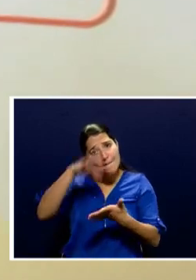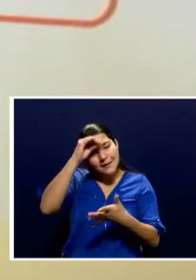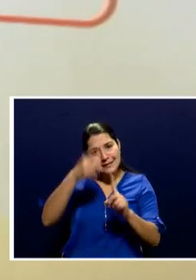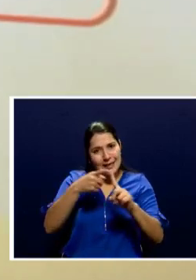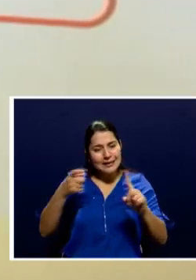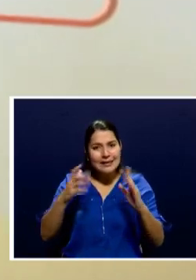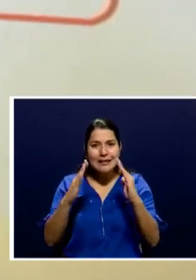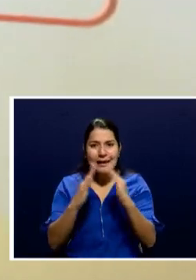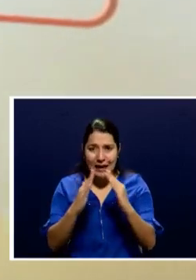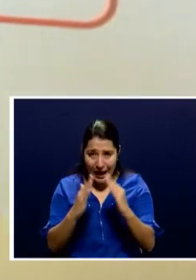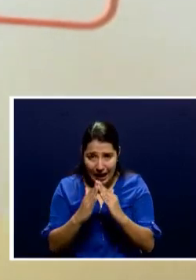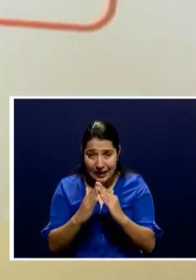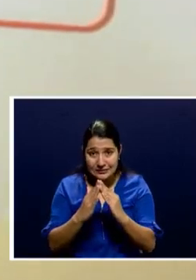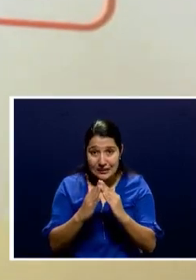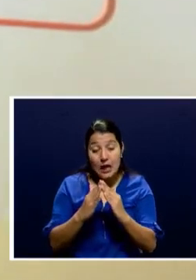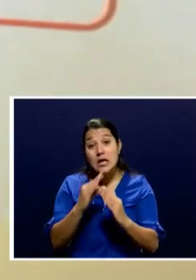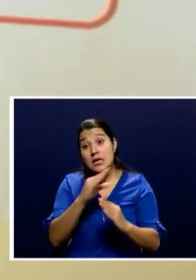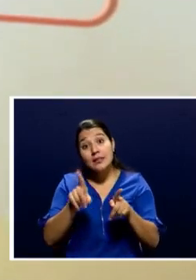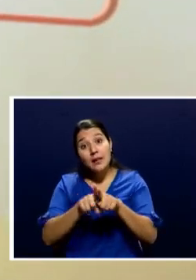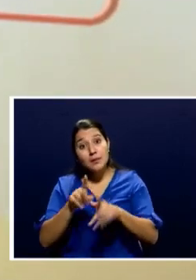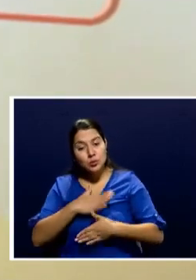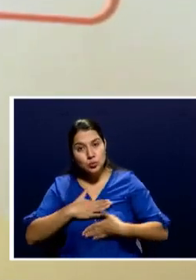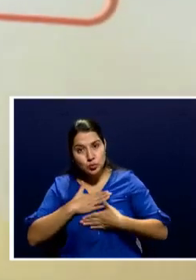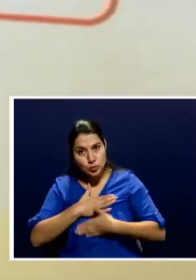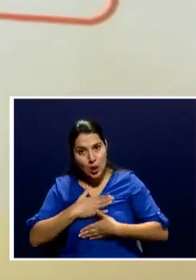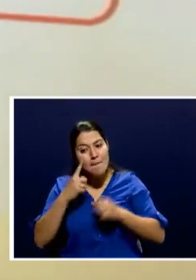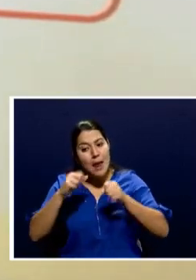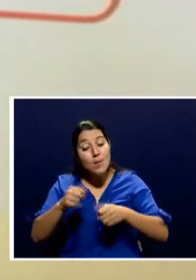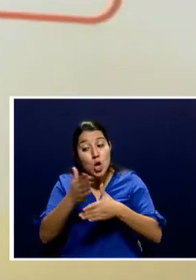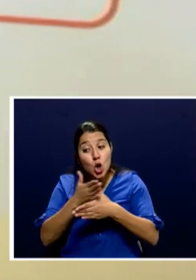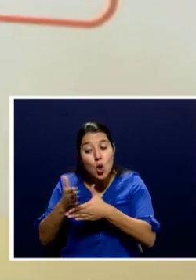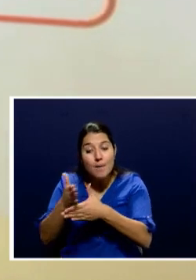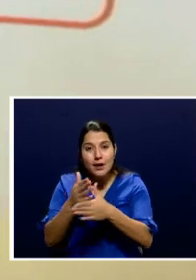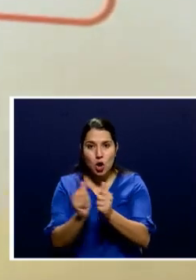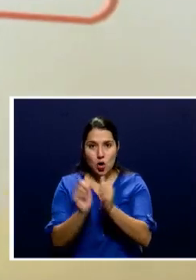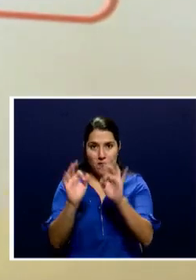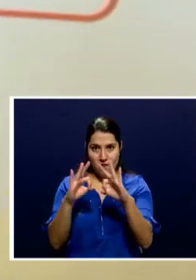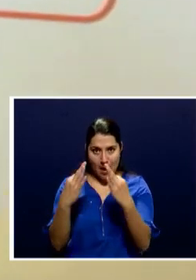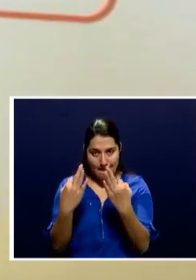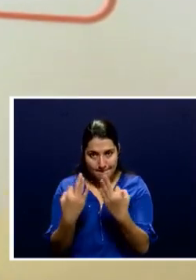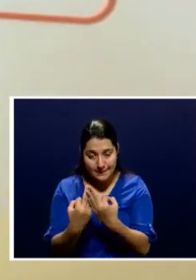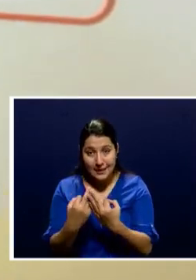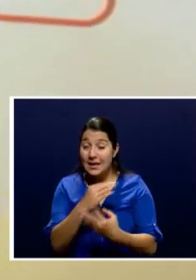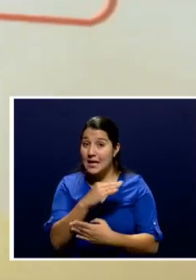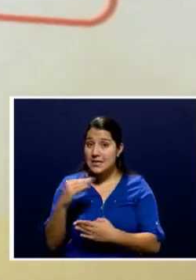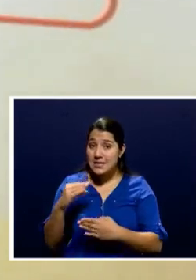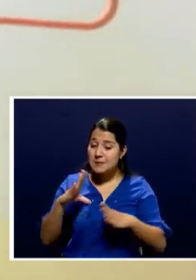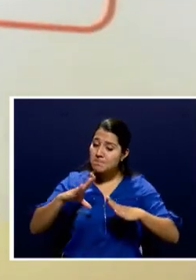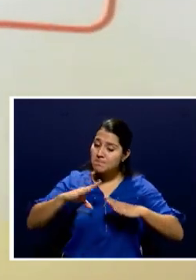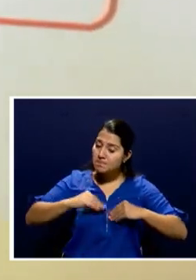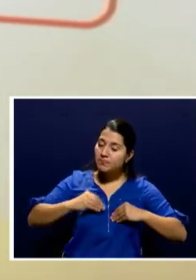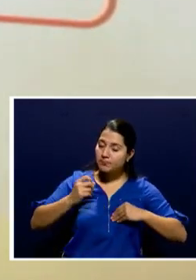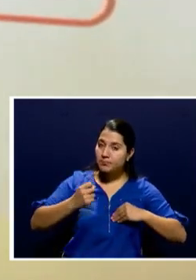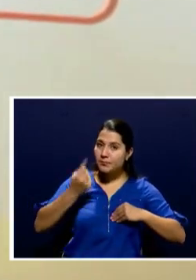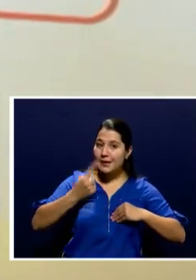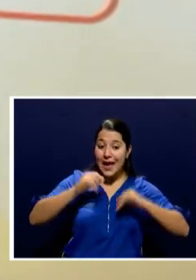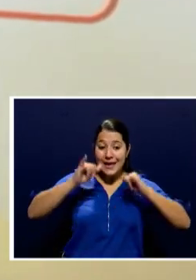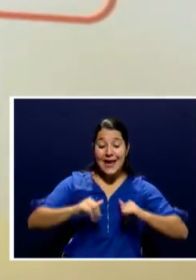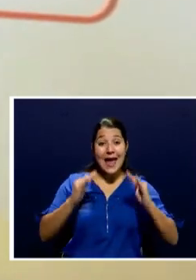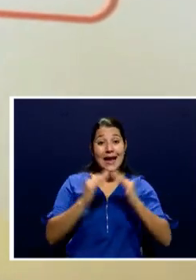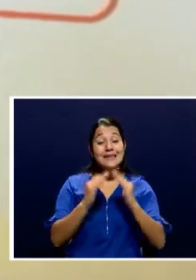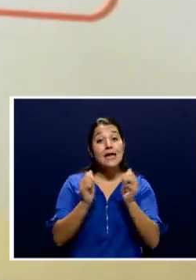espacio educativo y recreativo, un espacio para compartir con la familia atendiendo la indicación de quédese en casa con Canal